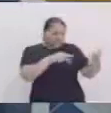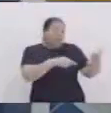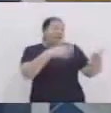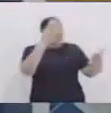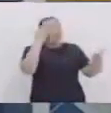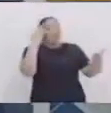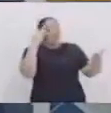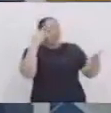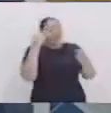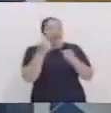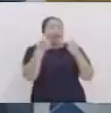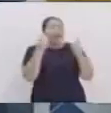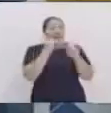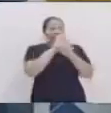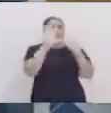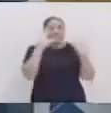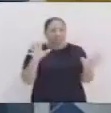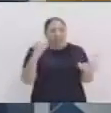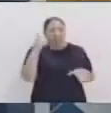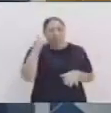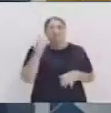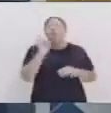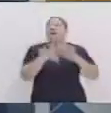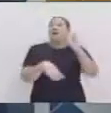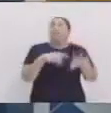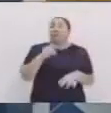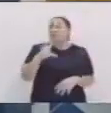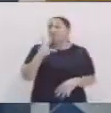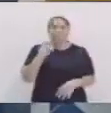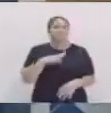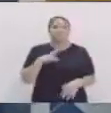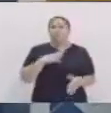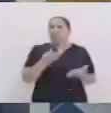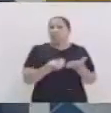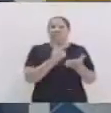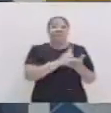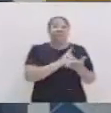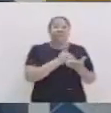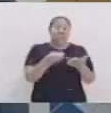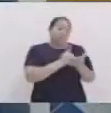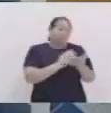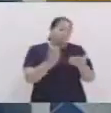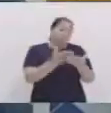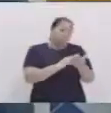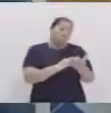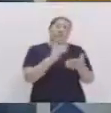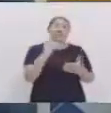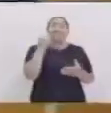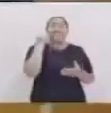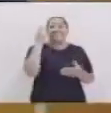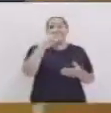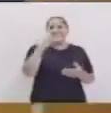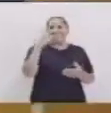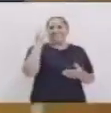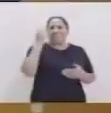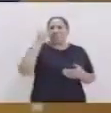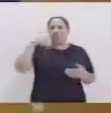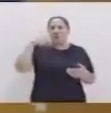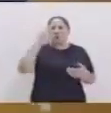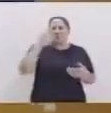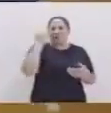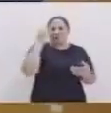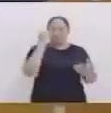de esa noticia. Entonces, muchas veces si no tenemos el acceso a un diccionario fácilmente, pues nosotros mismos con